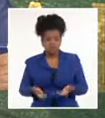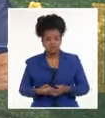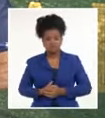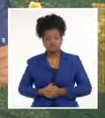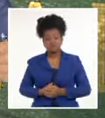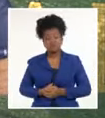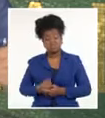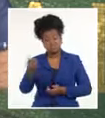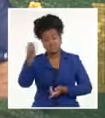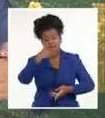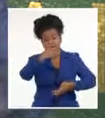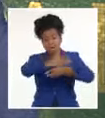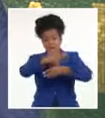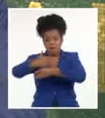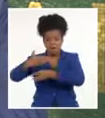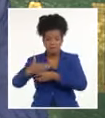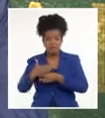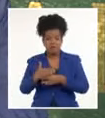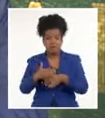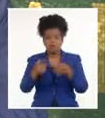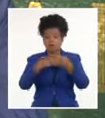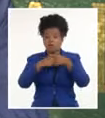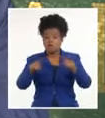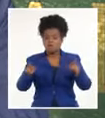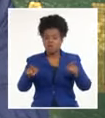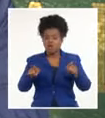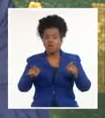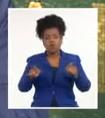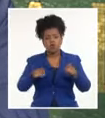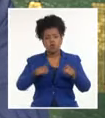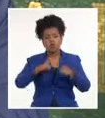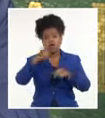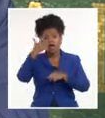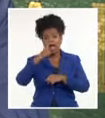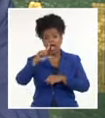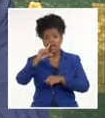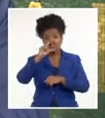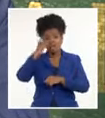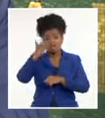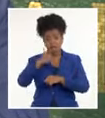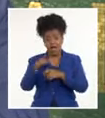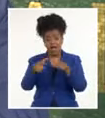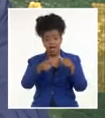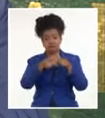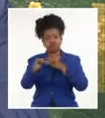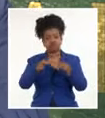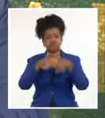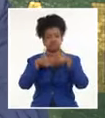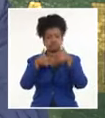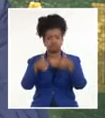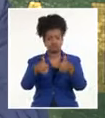obstáculos, el ALBA, la Alianza, ha funcionado de manera ejemplar durante la pandemia.